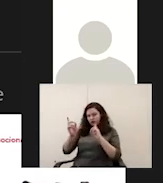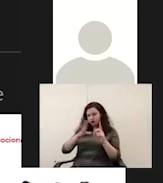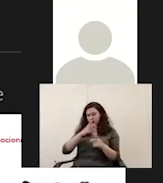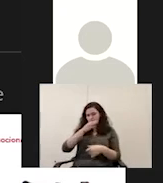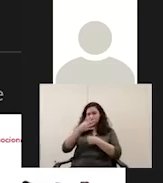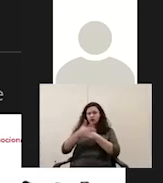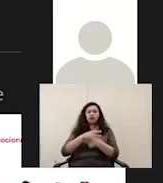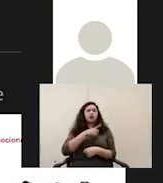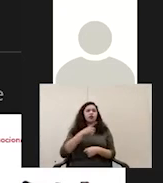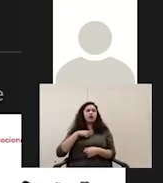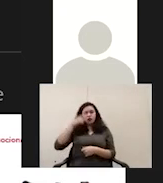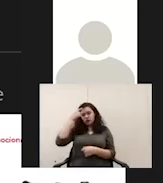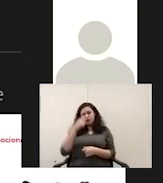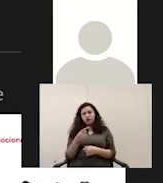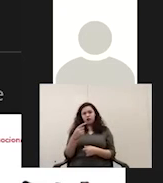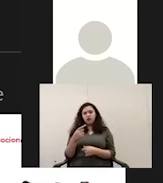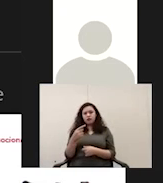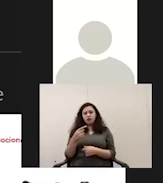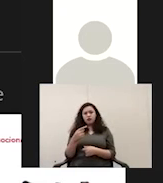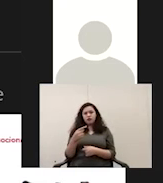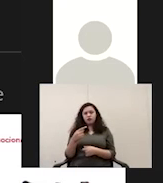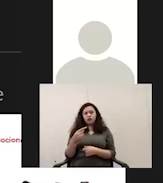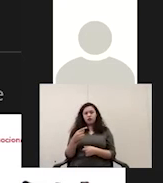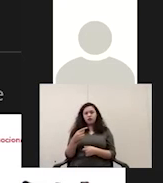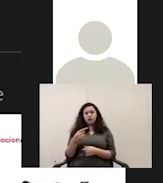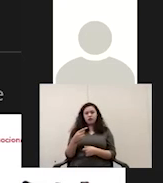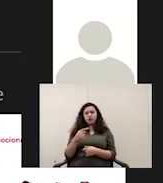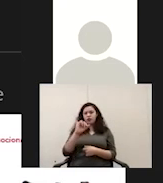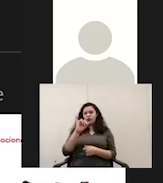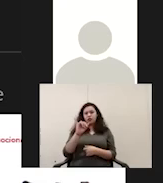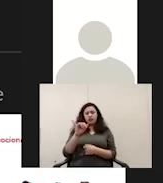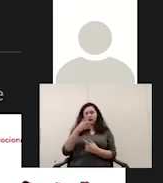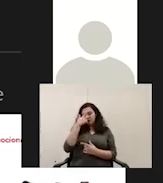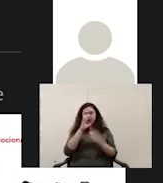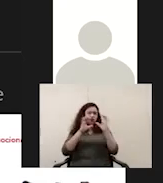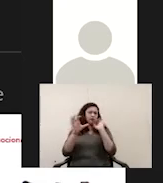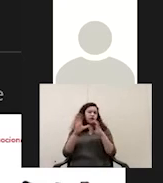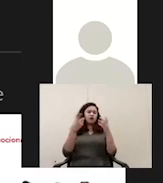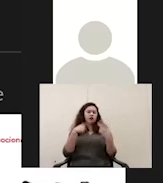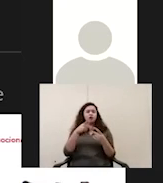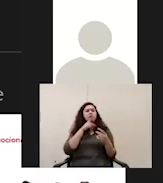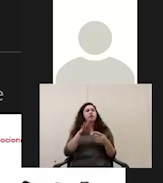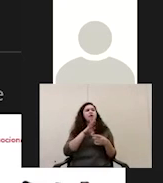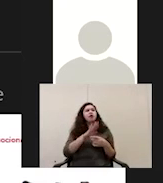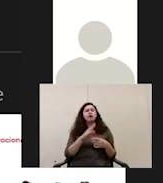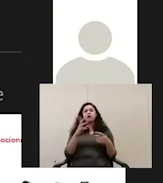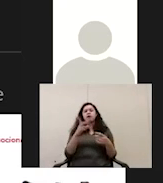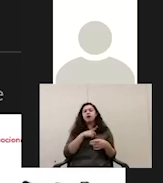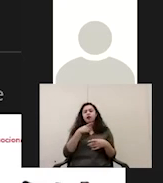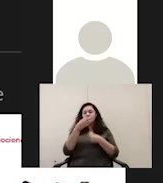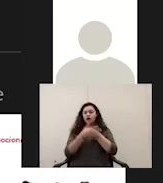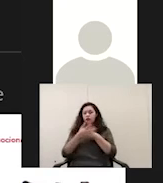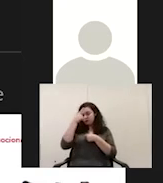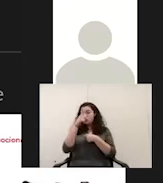avisar mediante circular, WhatsApp, el medio de comunicación que ustedes tengan con los papás, lo van a hacer para que los